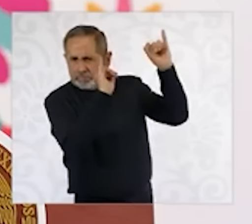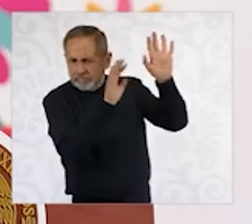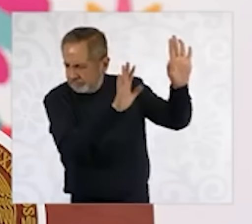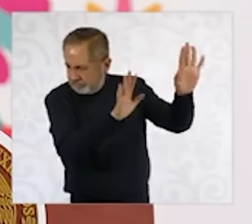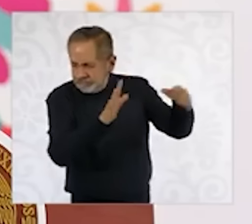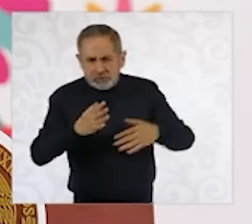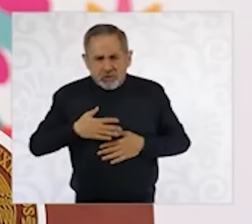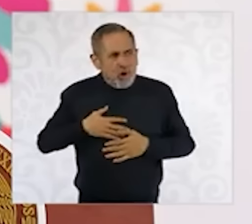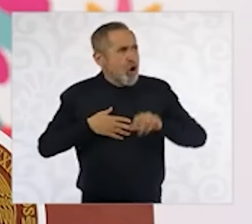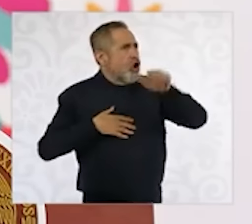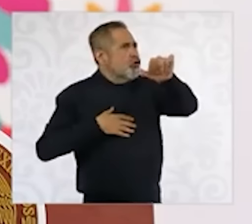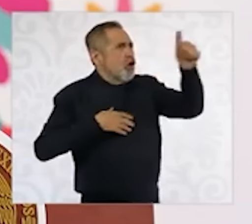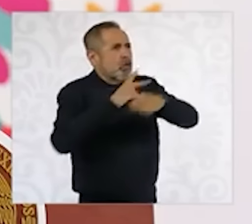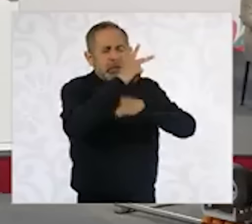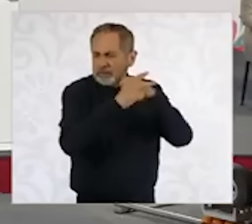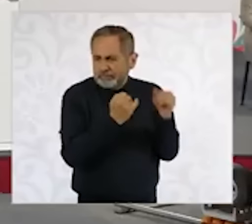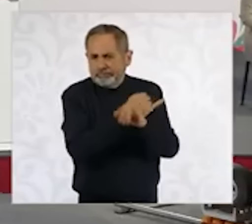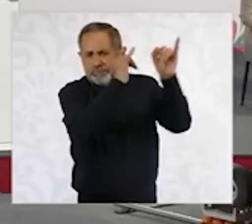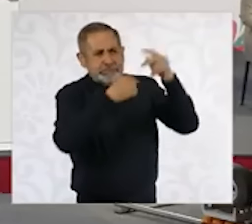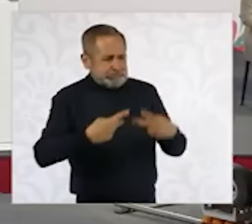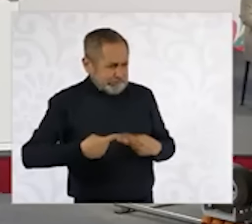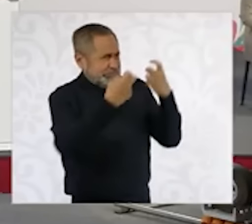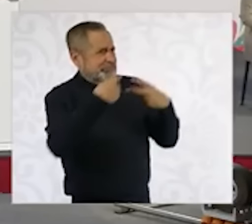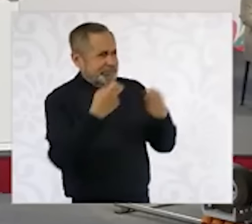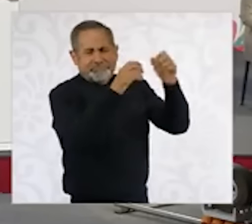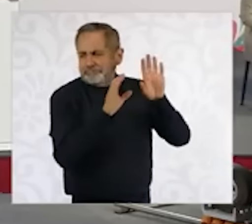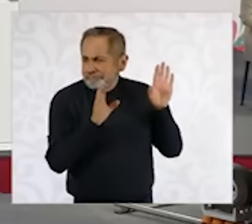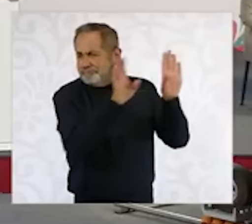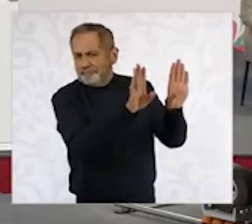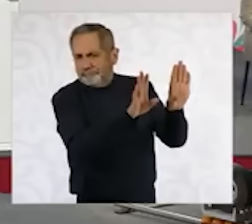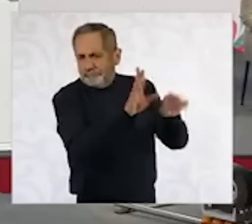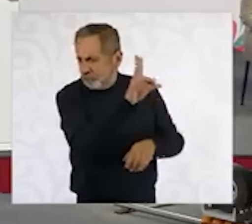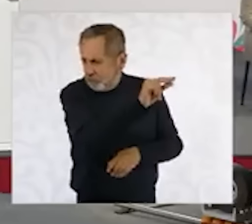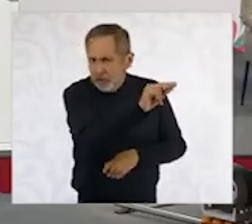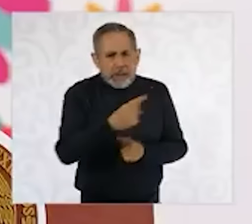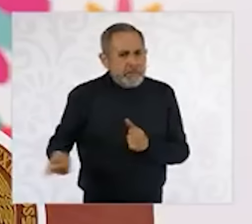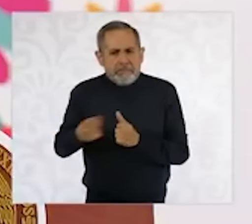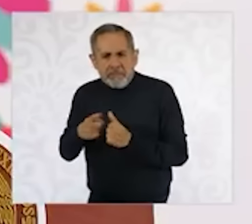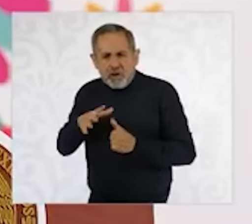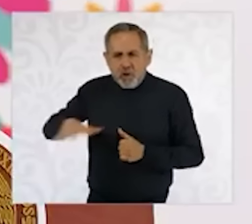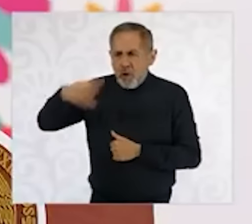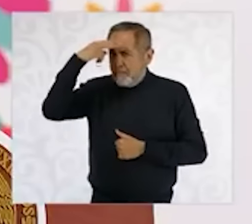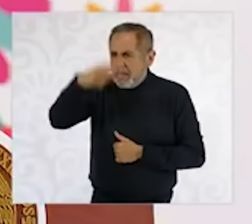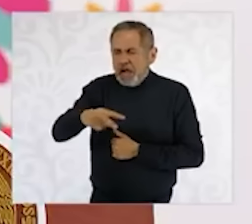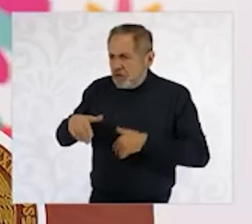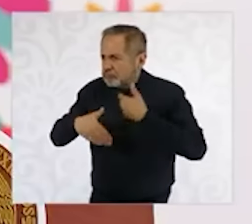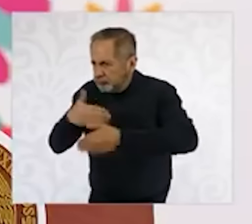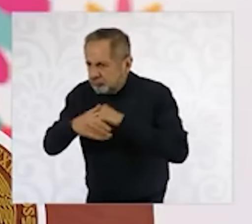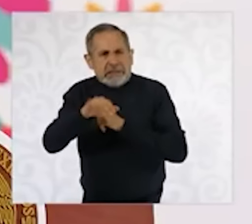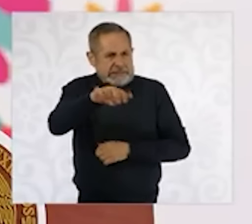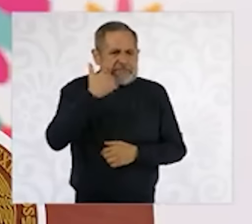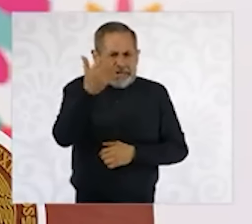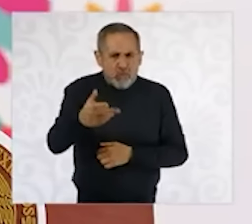invasiones extranjeras que nos vaciaron el país. Pero que en tanto los mexicanos sí queremos invertir en el